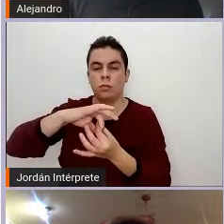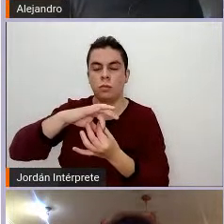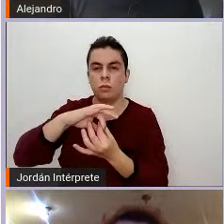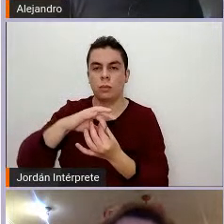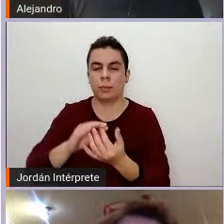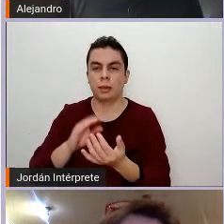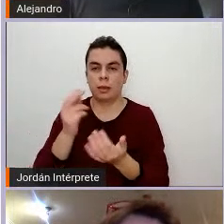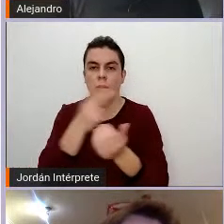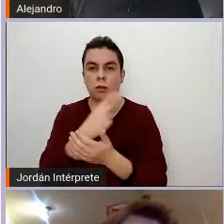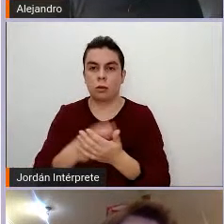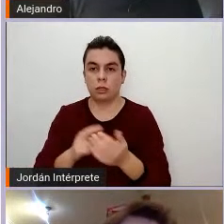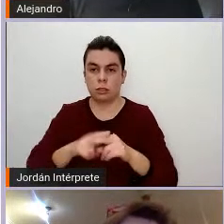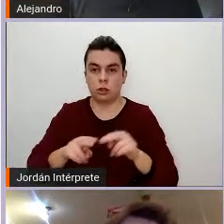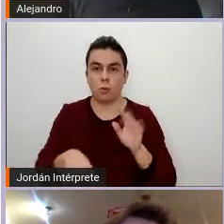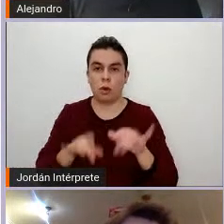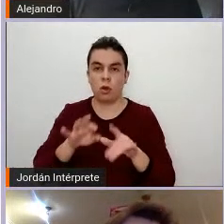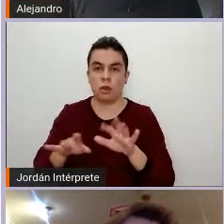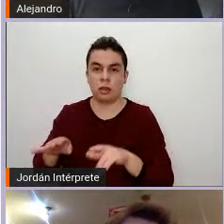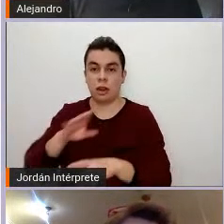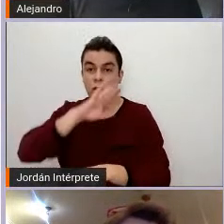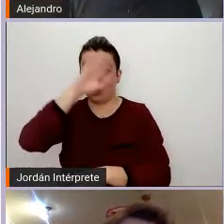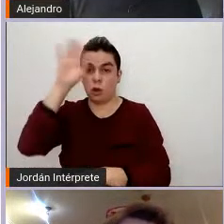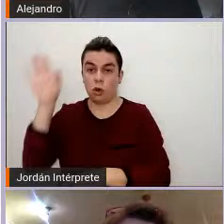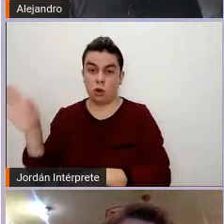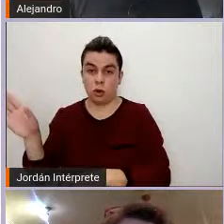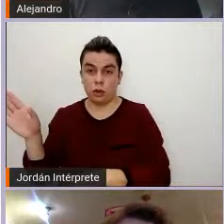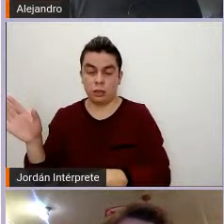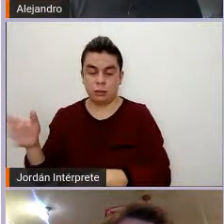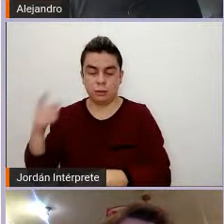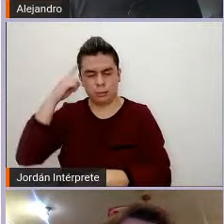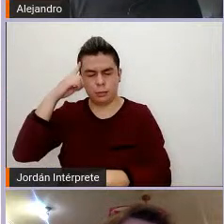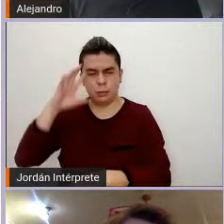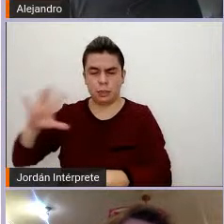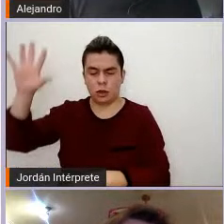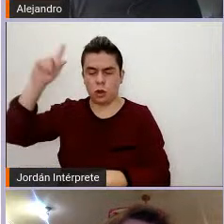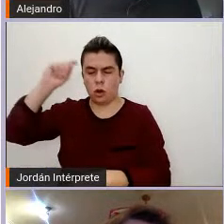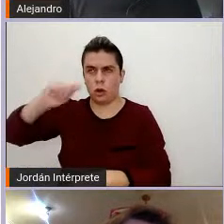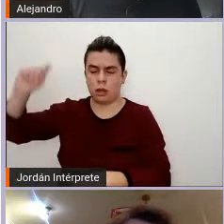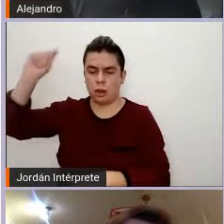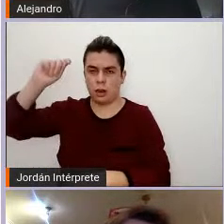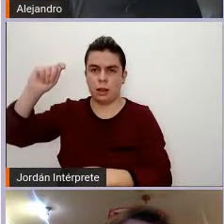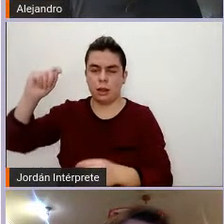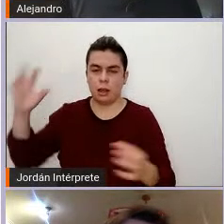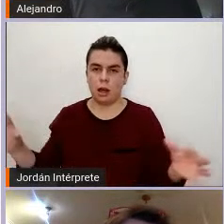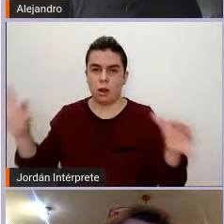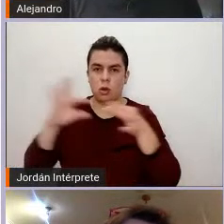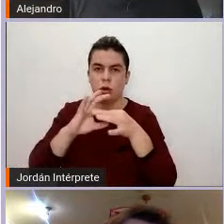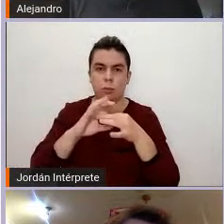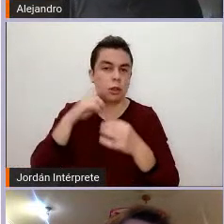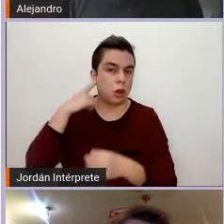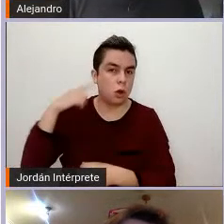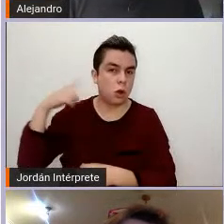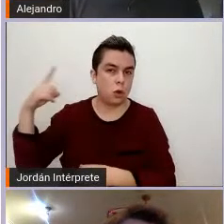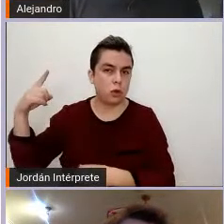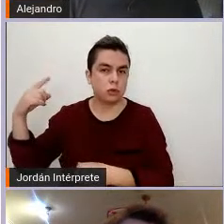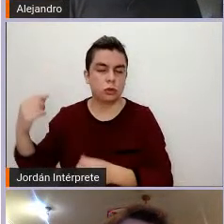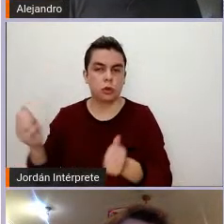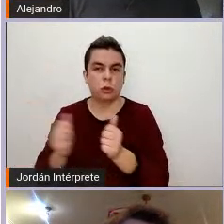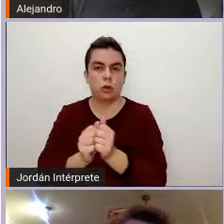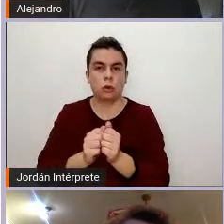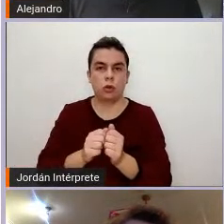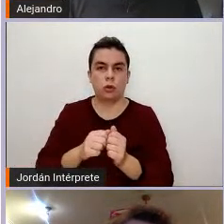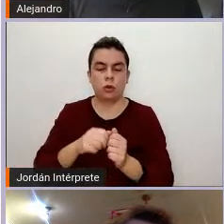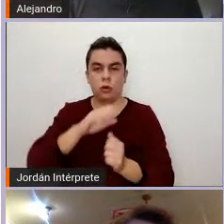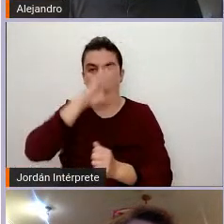un teclado de colores, donde aplicó su teoría de la correspondencia entre los colores y sonidos, modificando un piano de manera